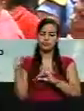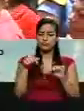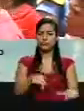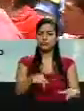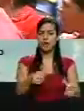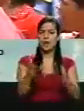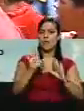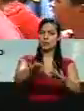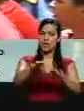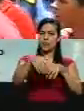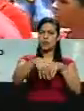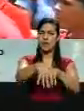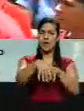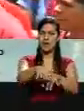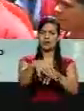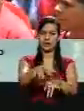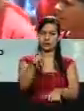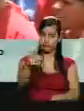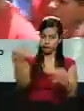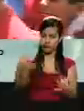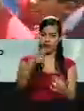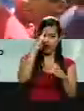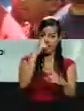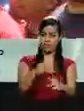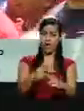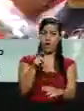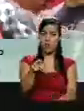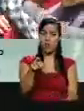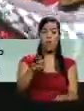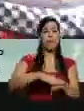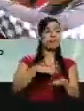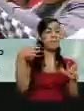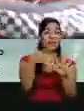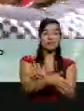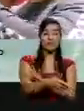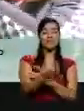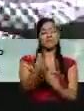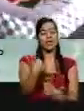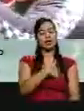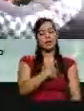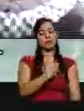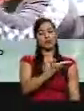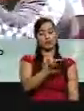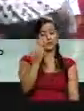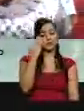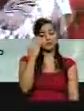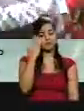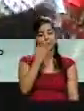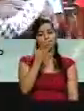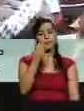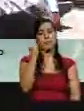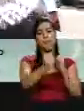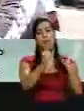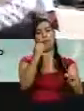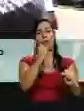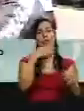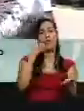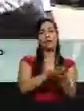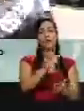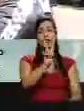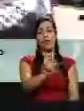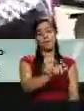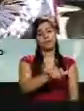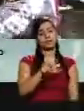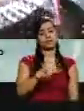acompañando esta movilización que es legítima una vez que ocurrieron unos hechos lamentables y dolorosos como es el asesinato de